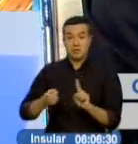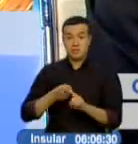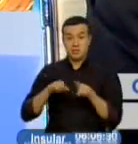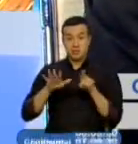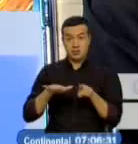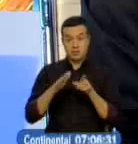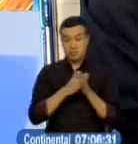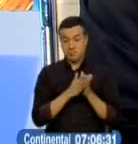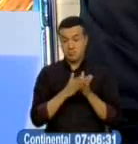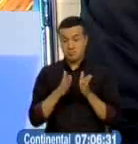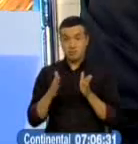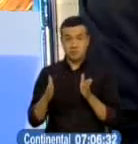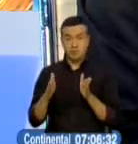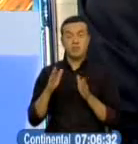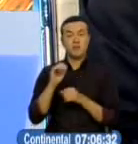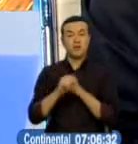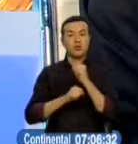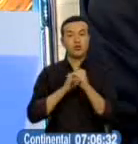semestre de